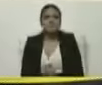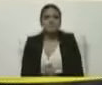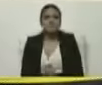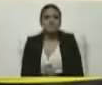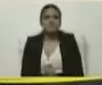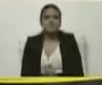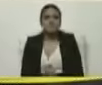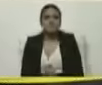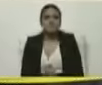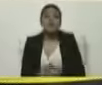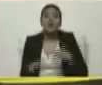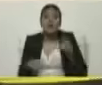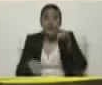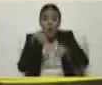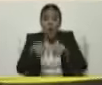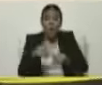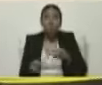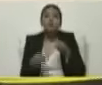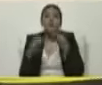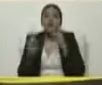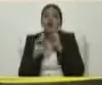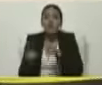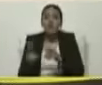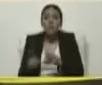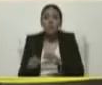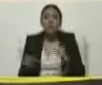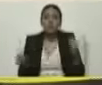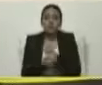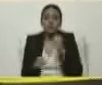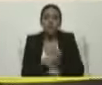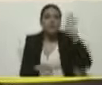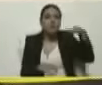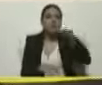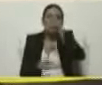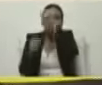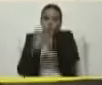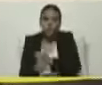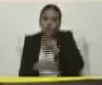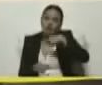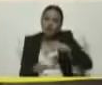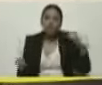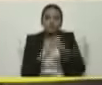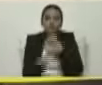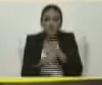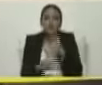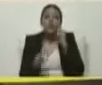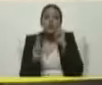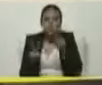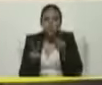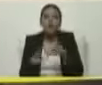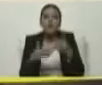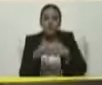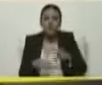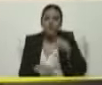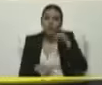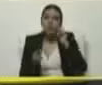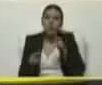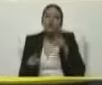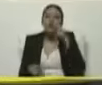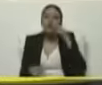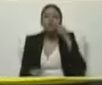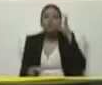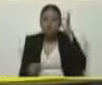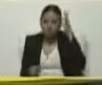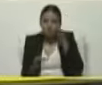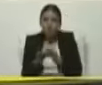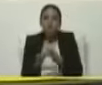que los votos le ganarán a los votos en San Juan de los Morros y en todo Guárico. Sigue haciendo tu trabajo, confía en tu verdad.